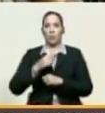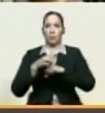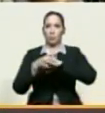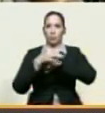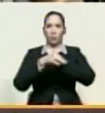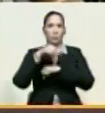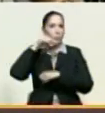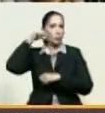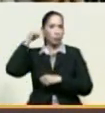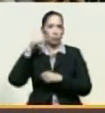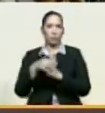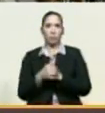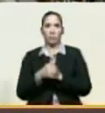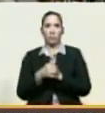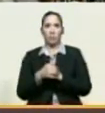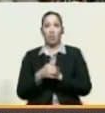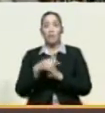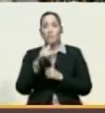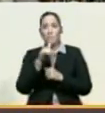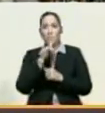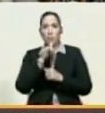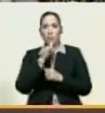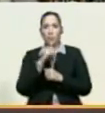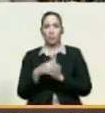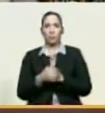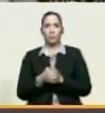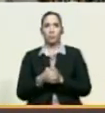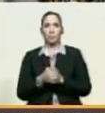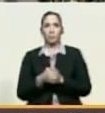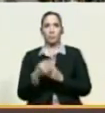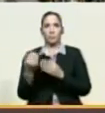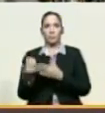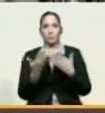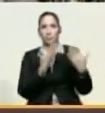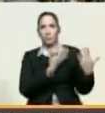municipio que estén operativas. Esta es la información y con ella regresamos el contacto a los estudios. Adelante.